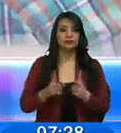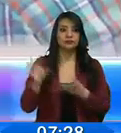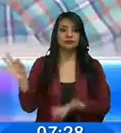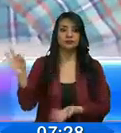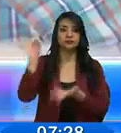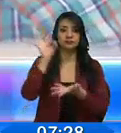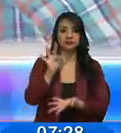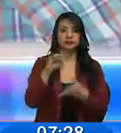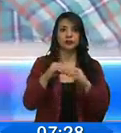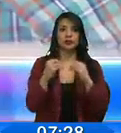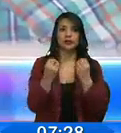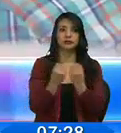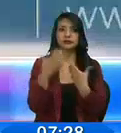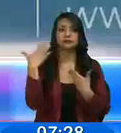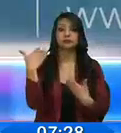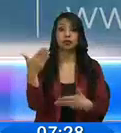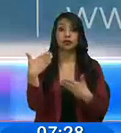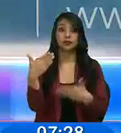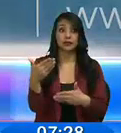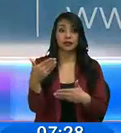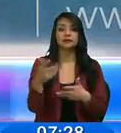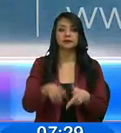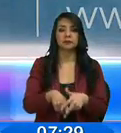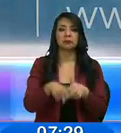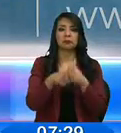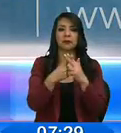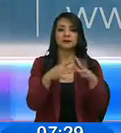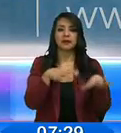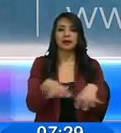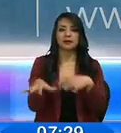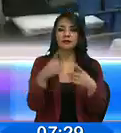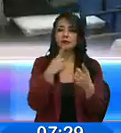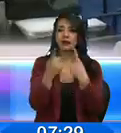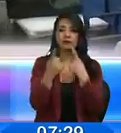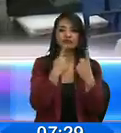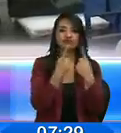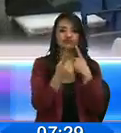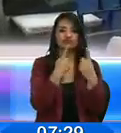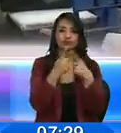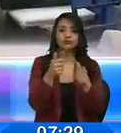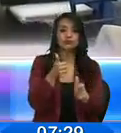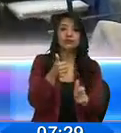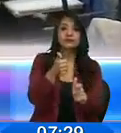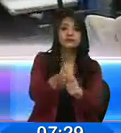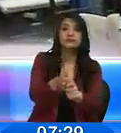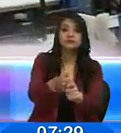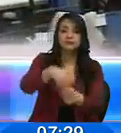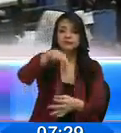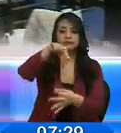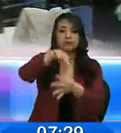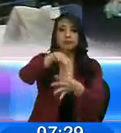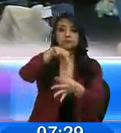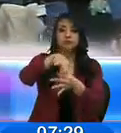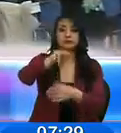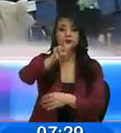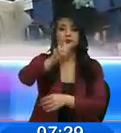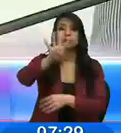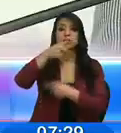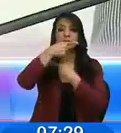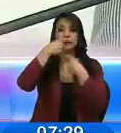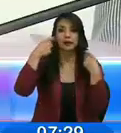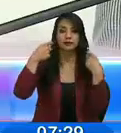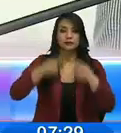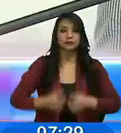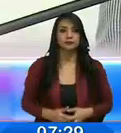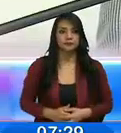representantes de organizaciones políticas, dando inicio a las jornadas de diálogo de frente a las elecciones seccionales del 24 de marzo. No